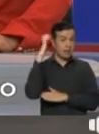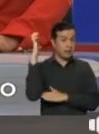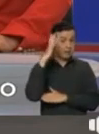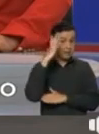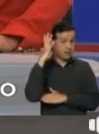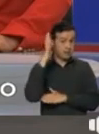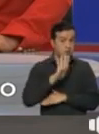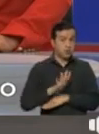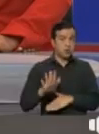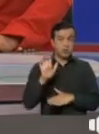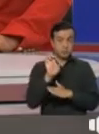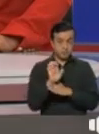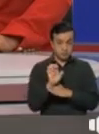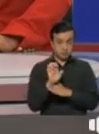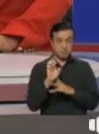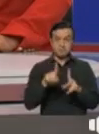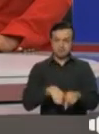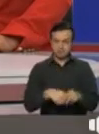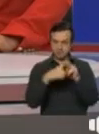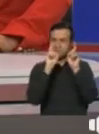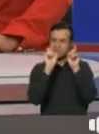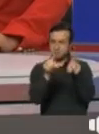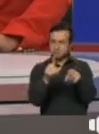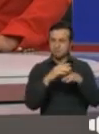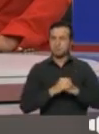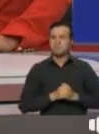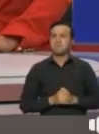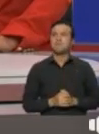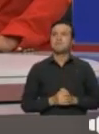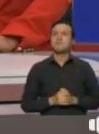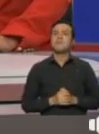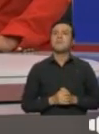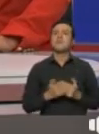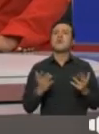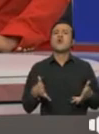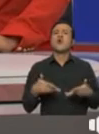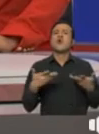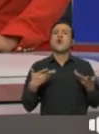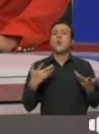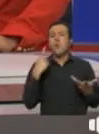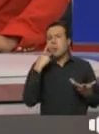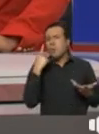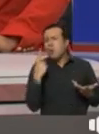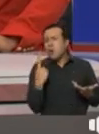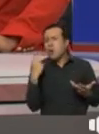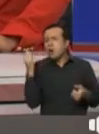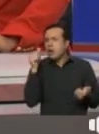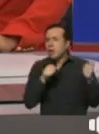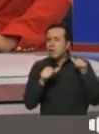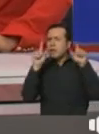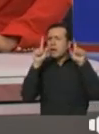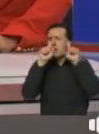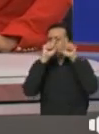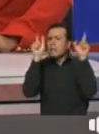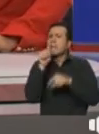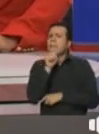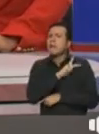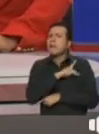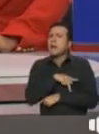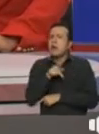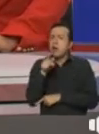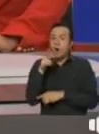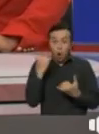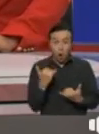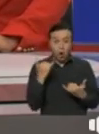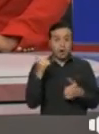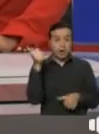que rige en Ecuador. Empezamos con las preguntas. ¿Cómo funcionará la toma de pruebas de laboratorios privados? Actualmente